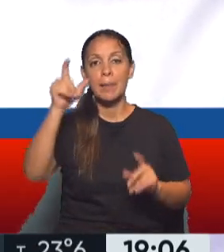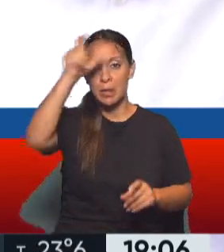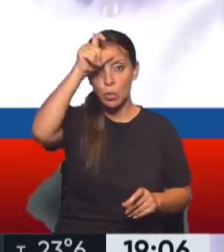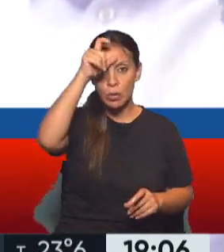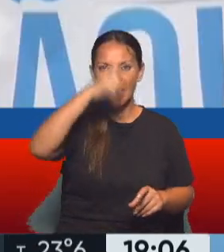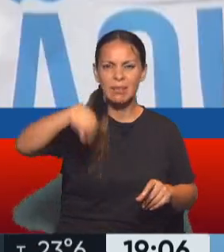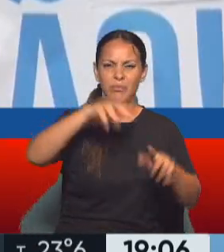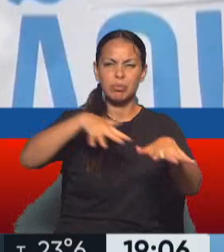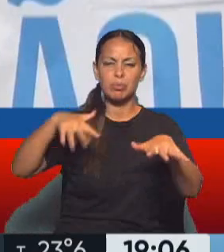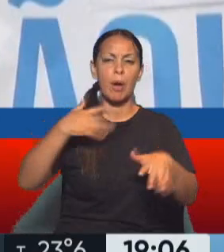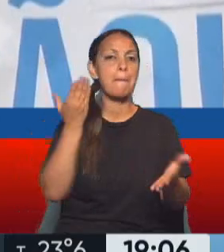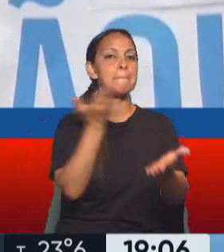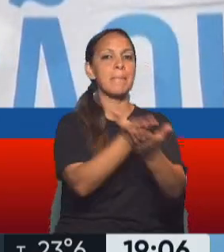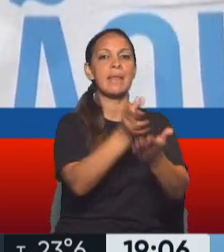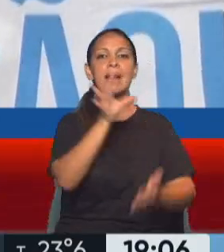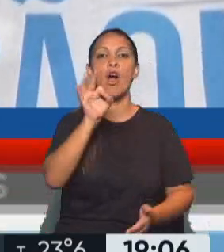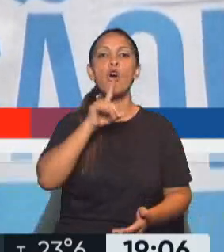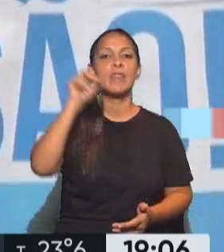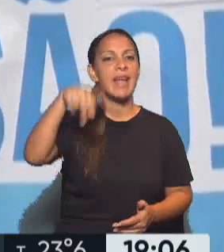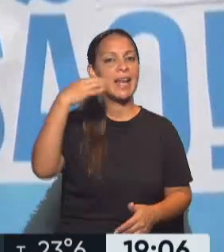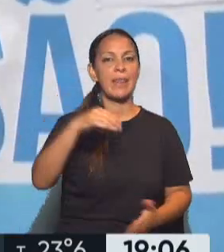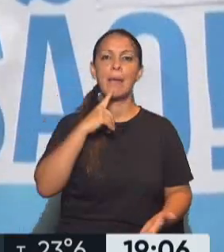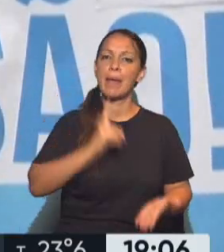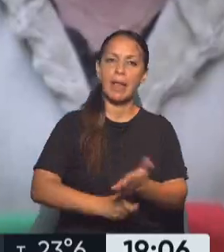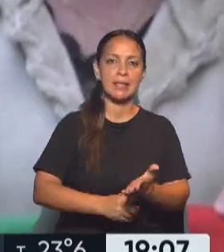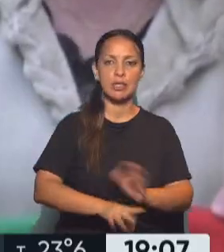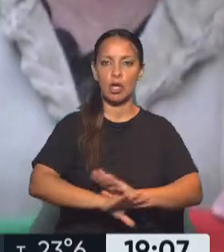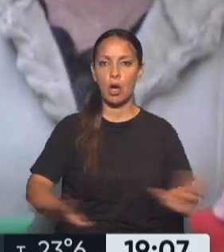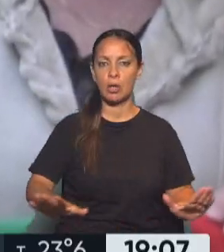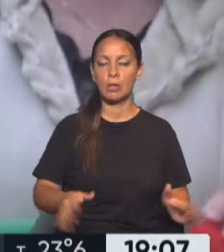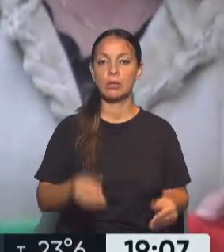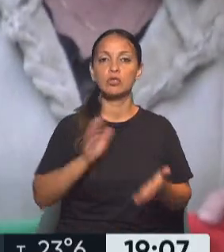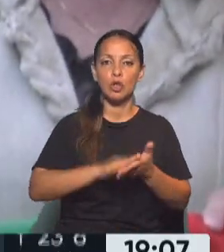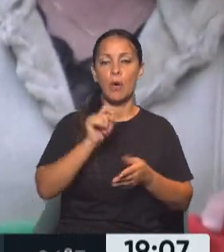llamó a la OTAN a intervenir con más decisión en el conflicto bélico.